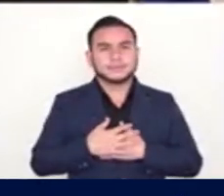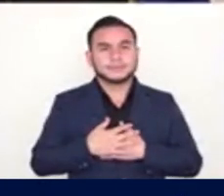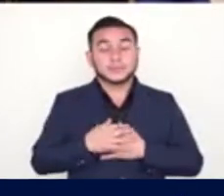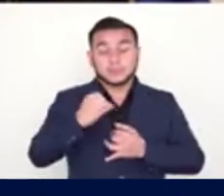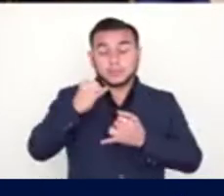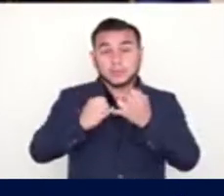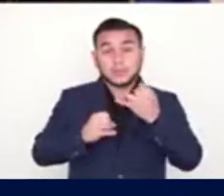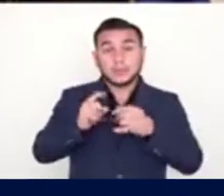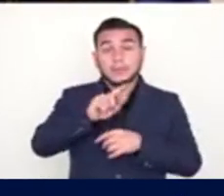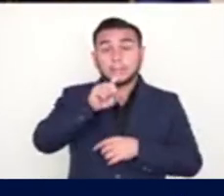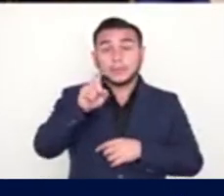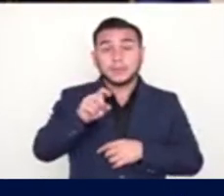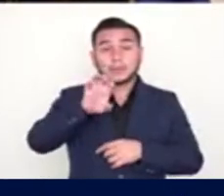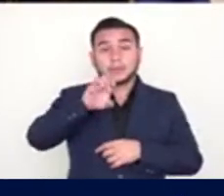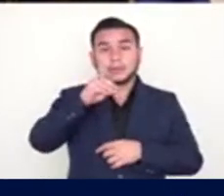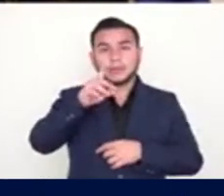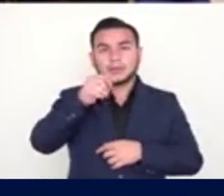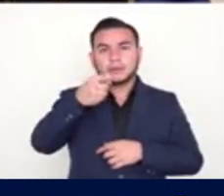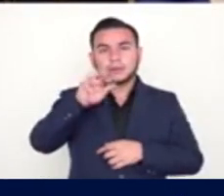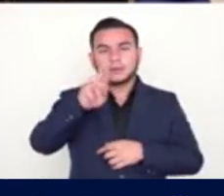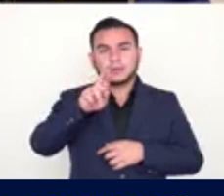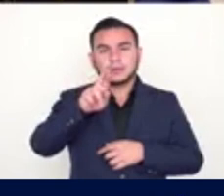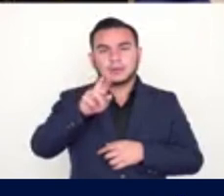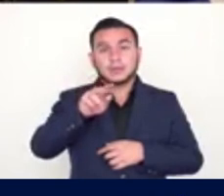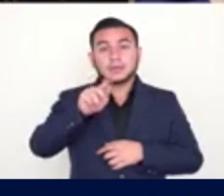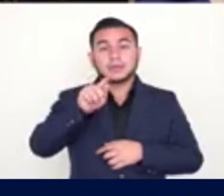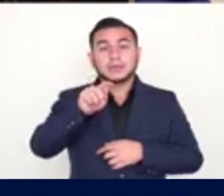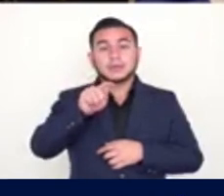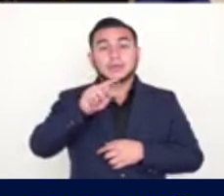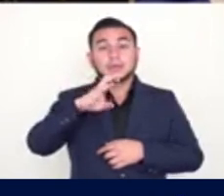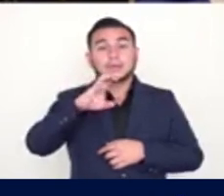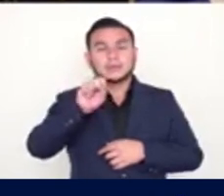La última intervención, Edgardo Portillo, de TCS Noticias.